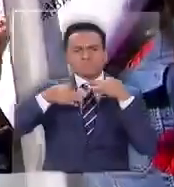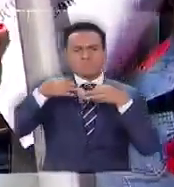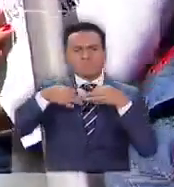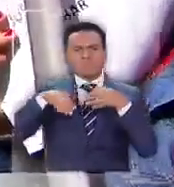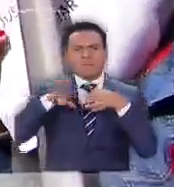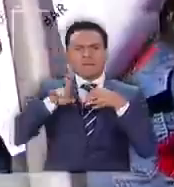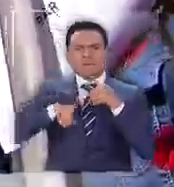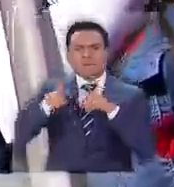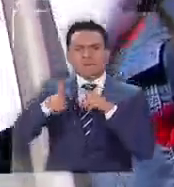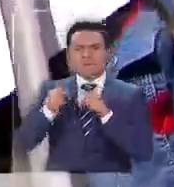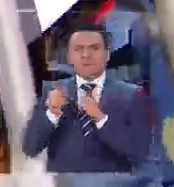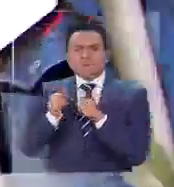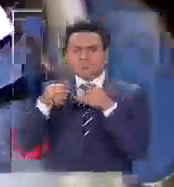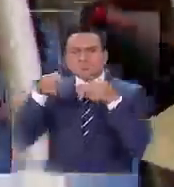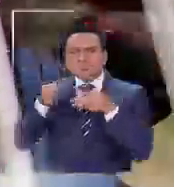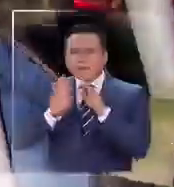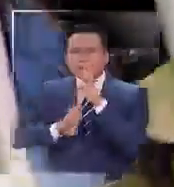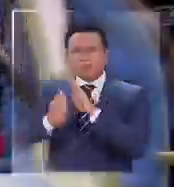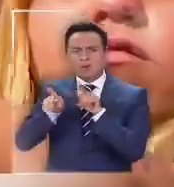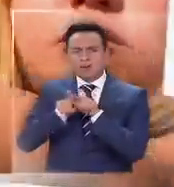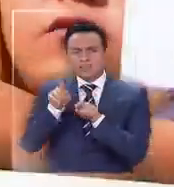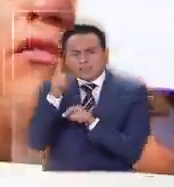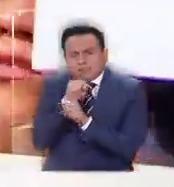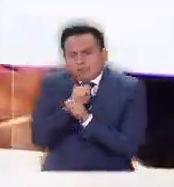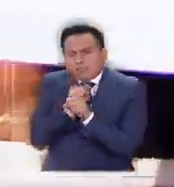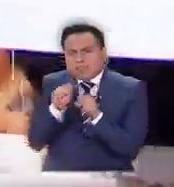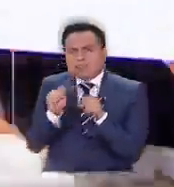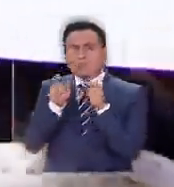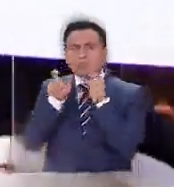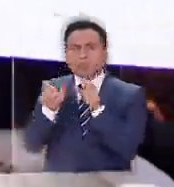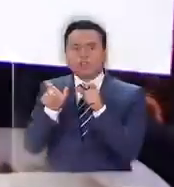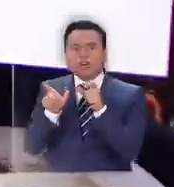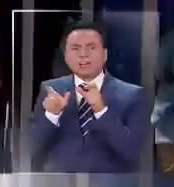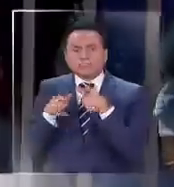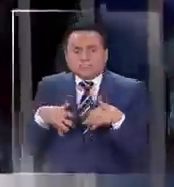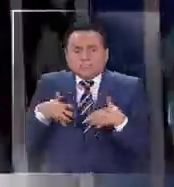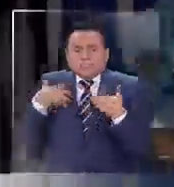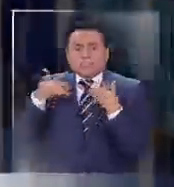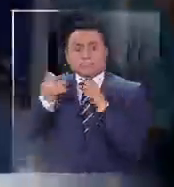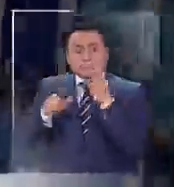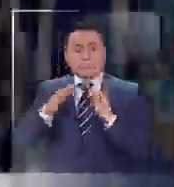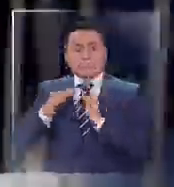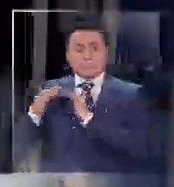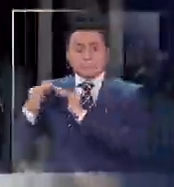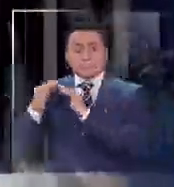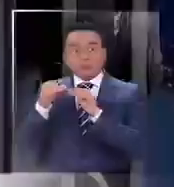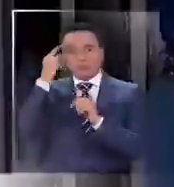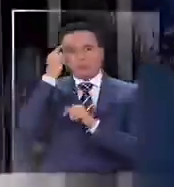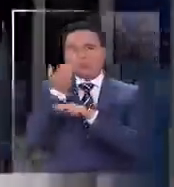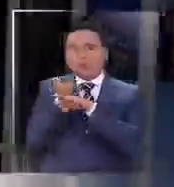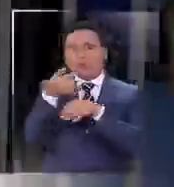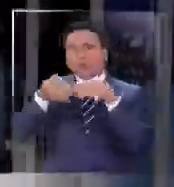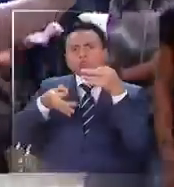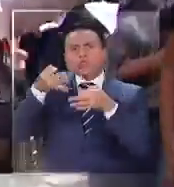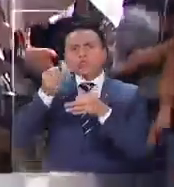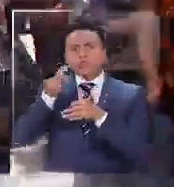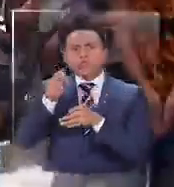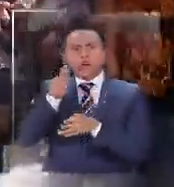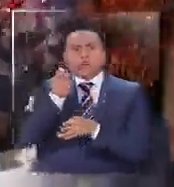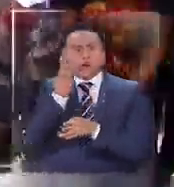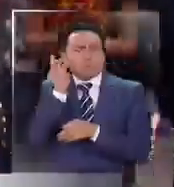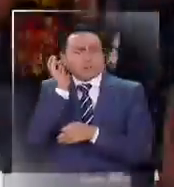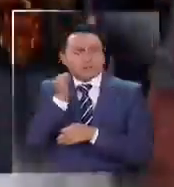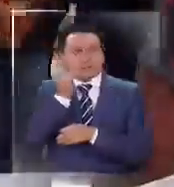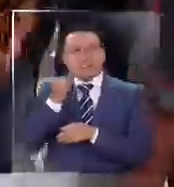Más que doblaron las medidas de seguridad, fue casi imposible controlar a los enardecidos vecinos que solo pedían justicia para Ámbar.